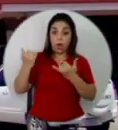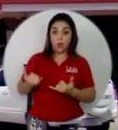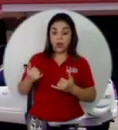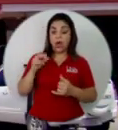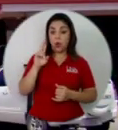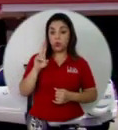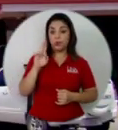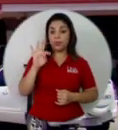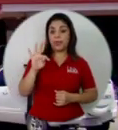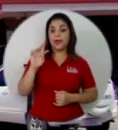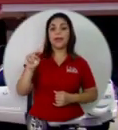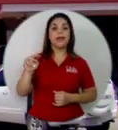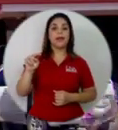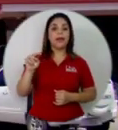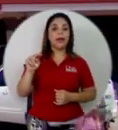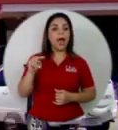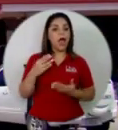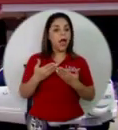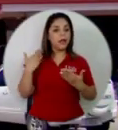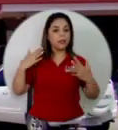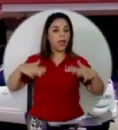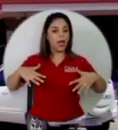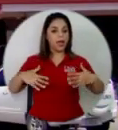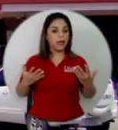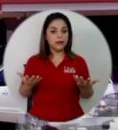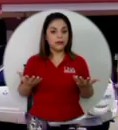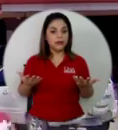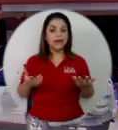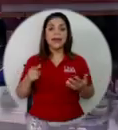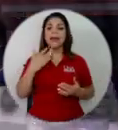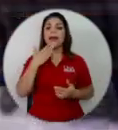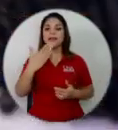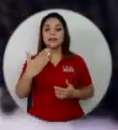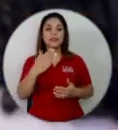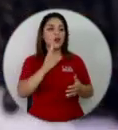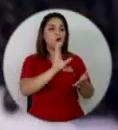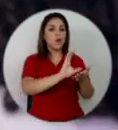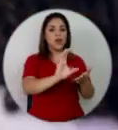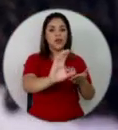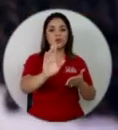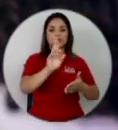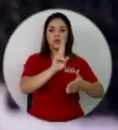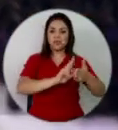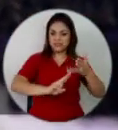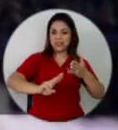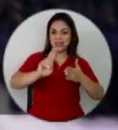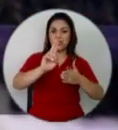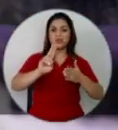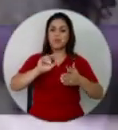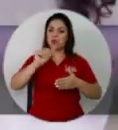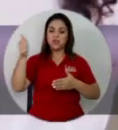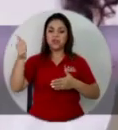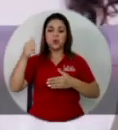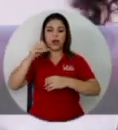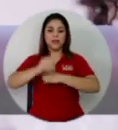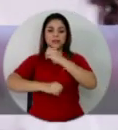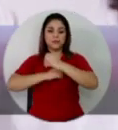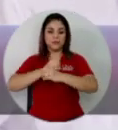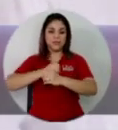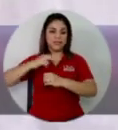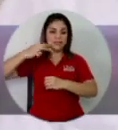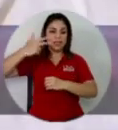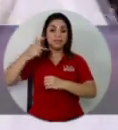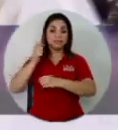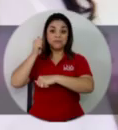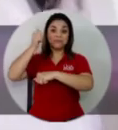todavía no estaba. Hubo un proyecto que fusionó colegios universitarios y otras organizaciones de educación terciaria y dan